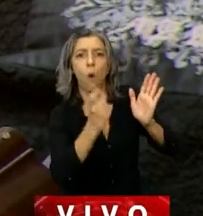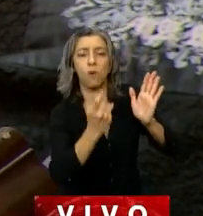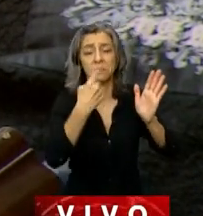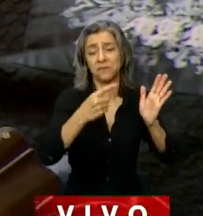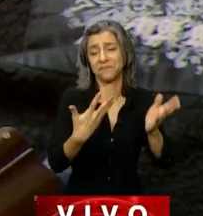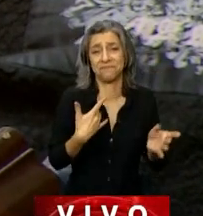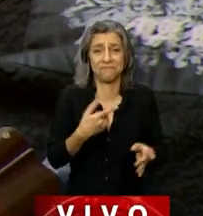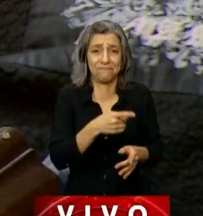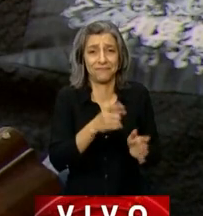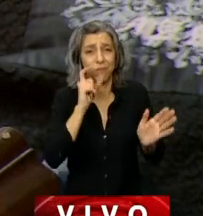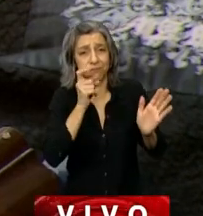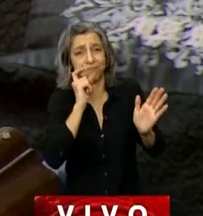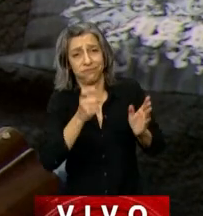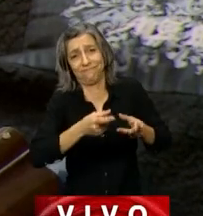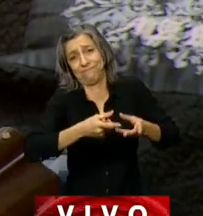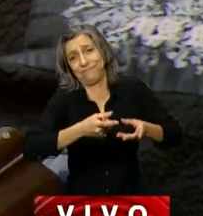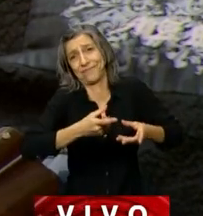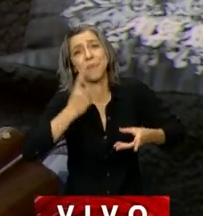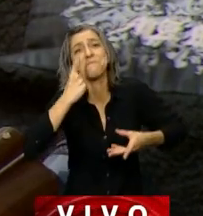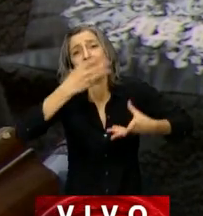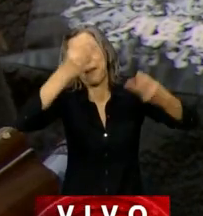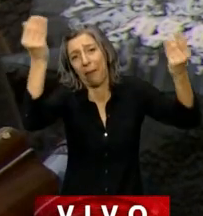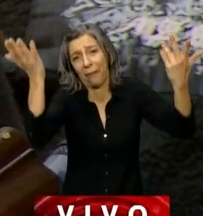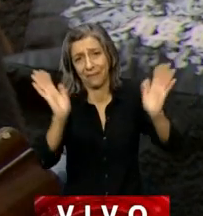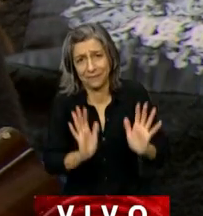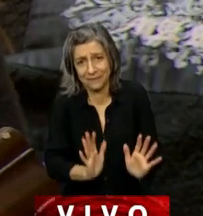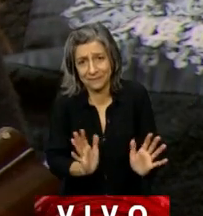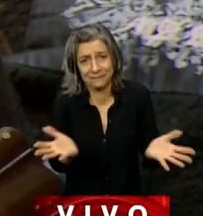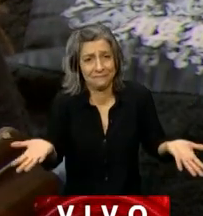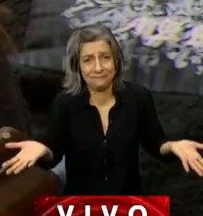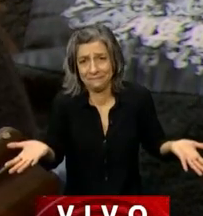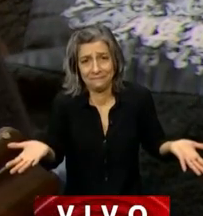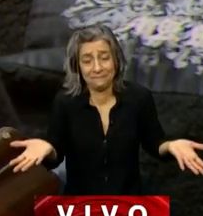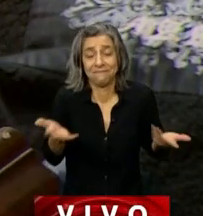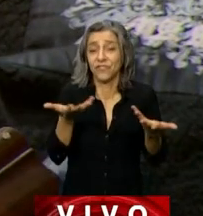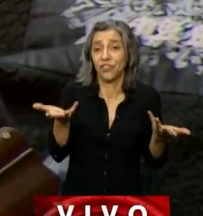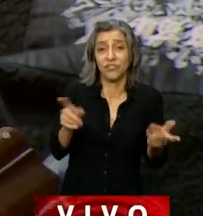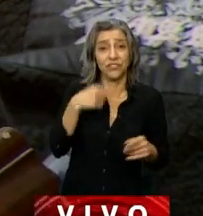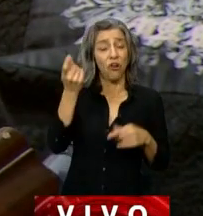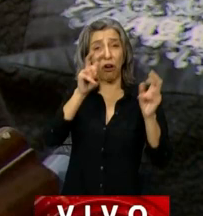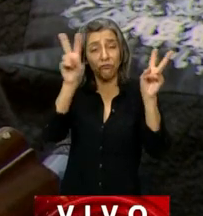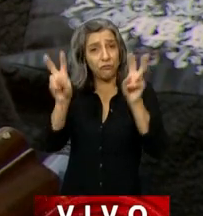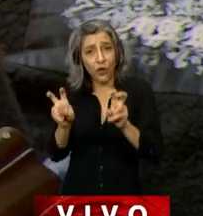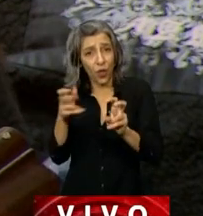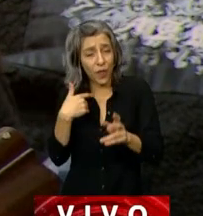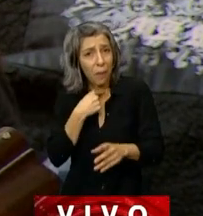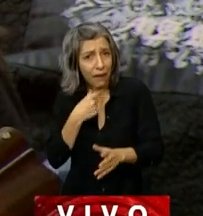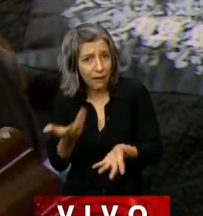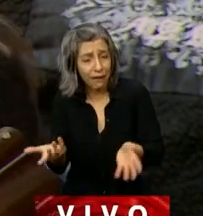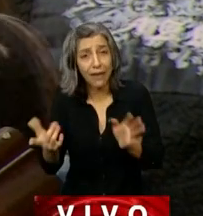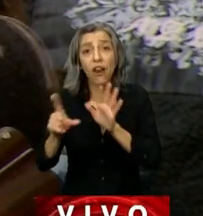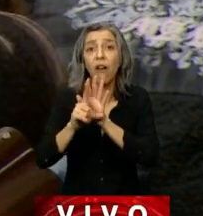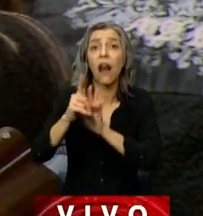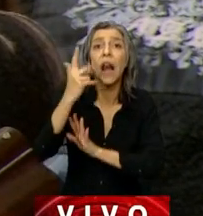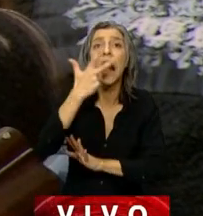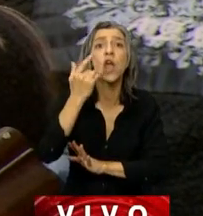funcionamiento, suena bastante absurdo. Pero quiero recordar otro tema, que es la ley de humedales. Bien, gracias,